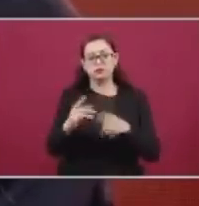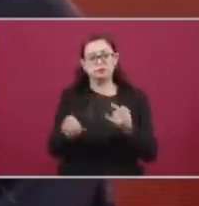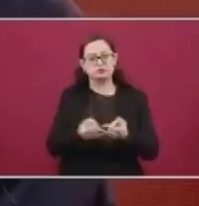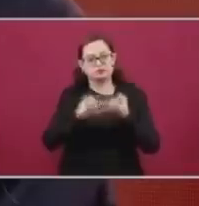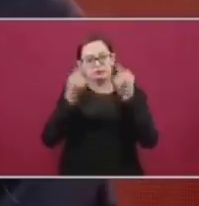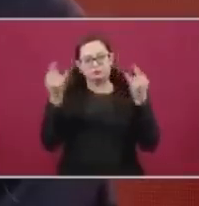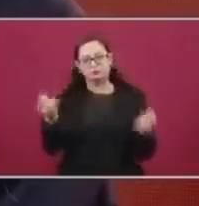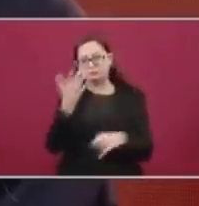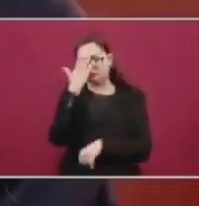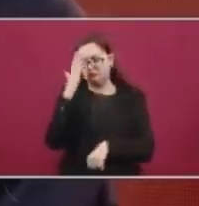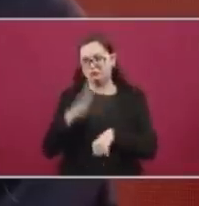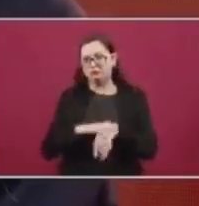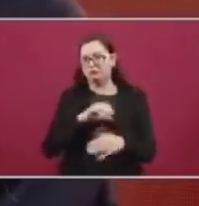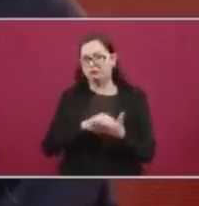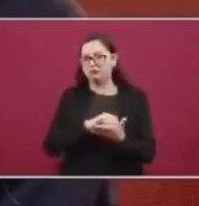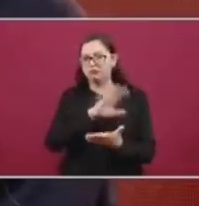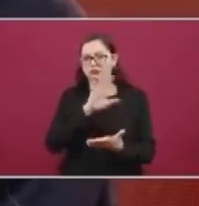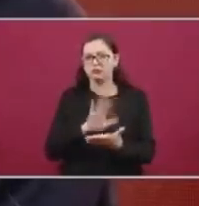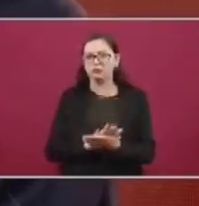histórico,